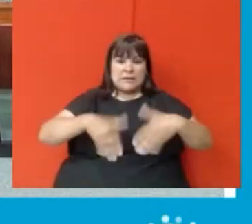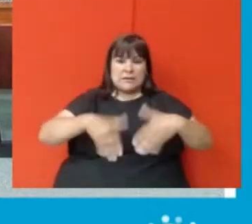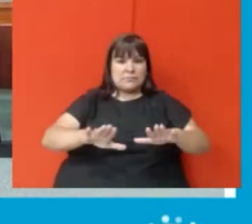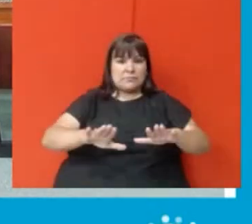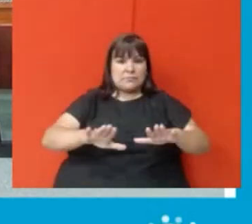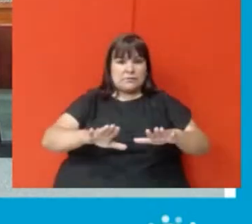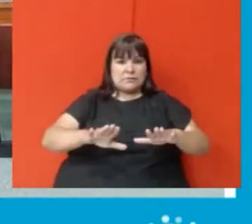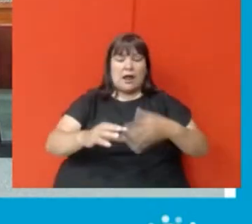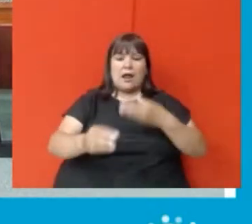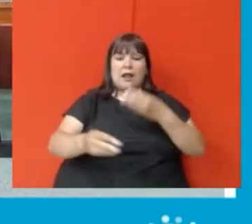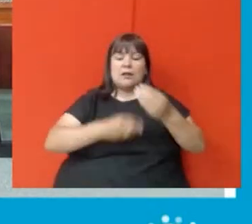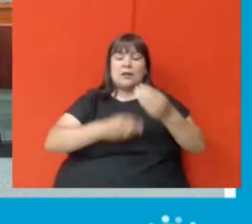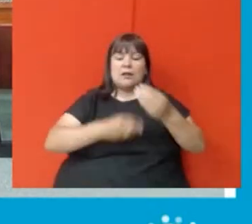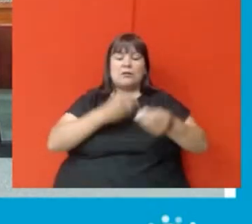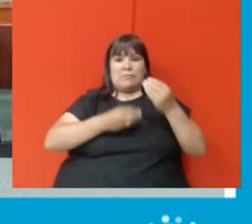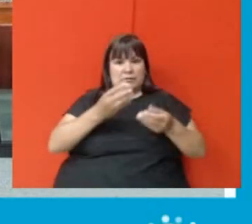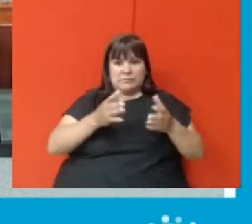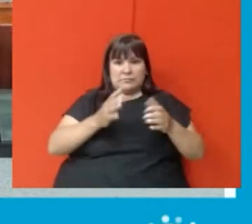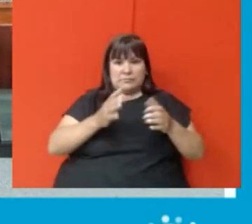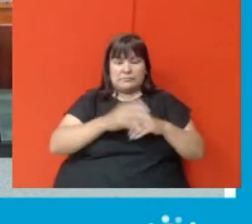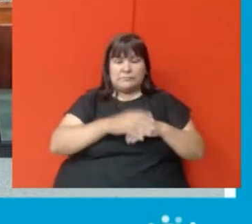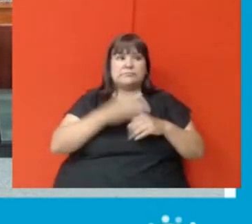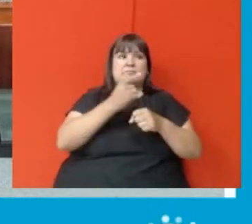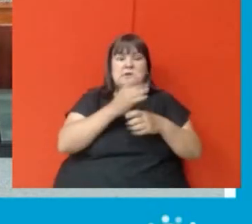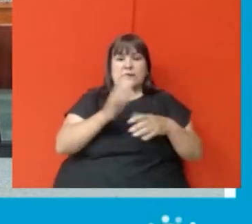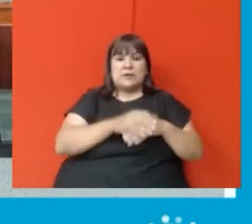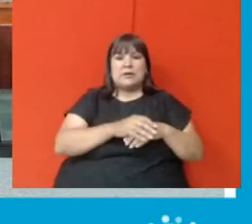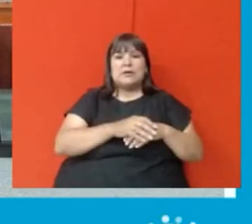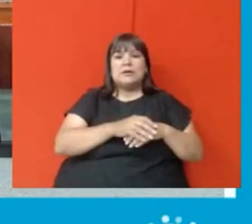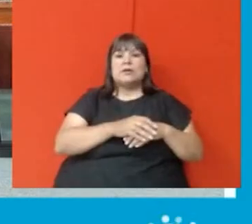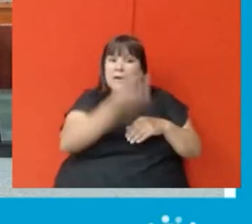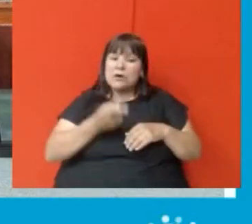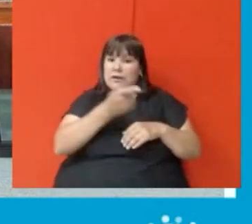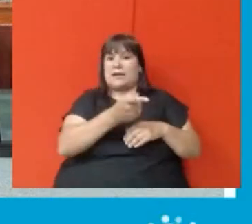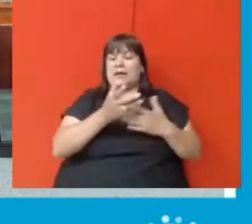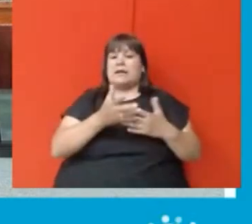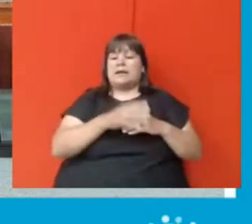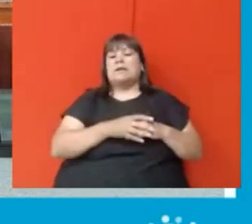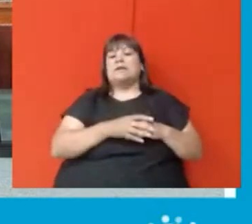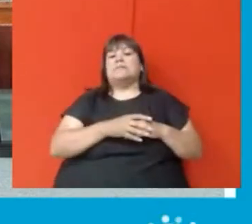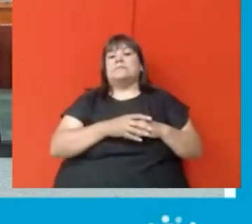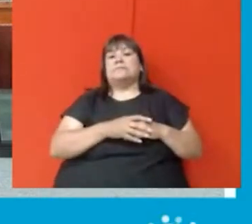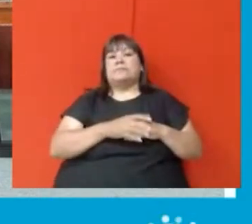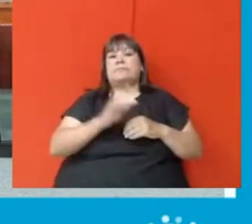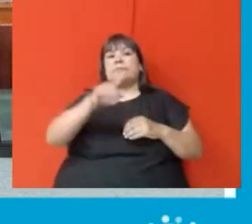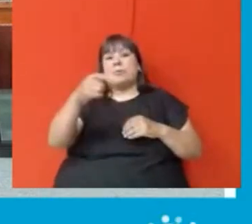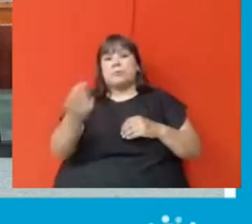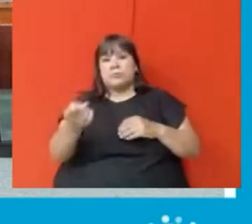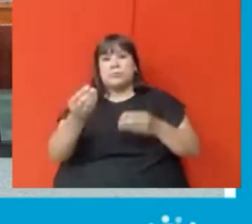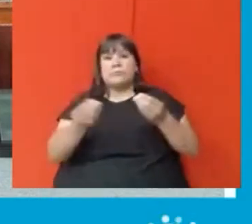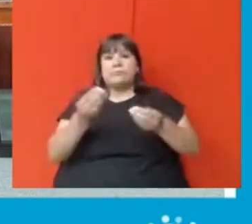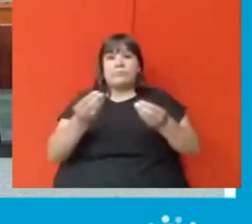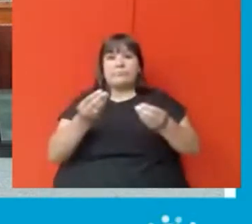el individuo, una parte que es meso, que tiene que ver con las relaciones interpersonales, y